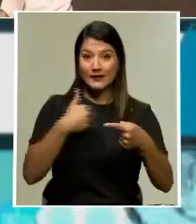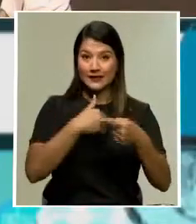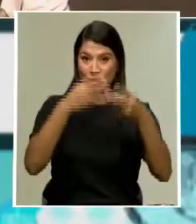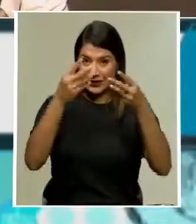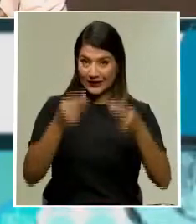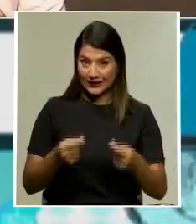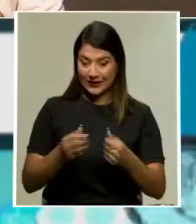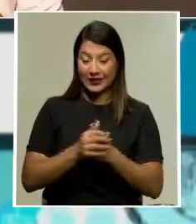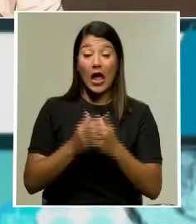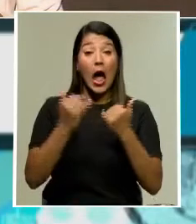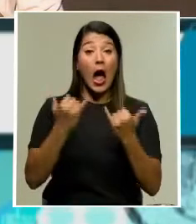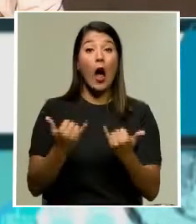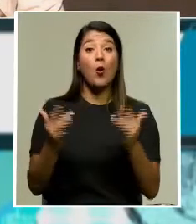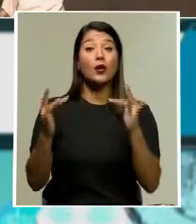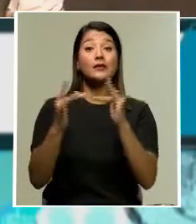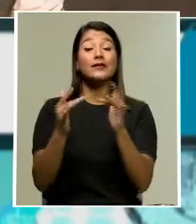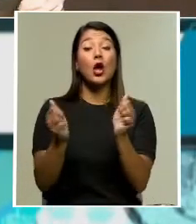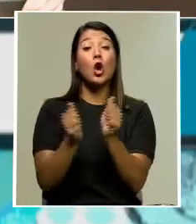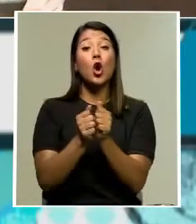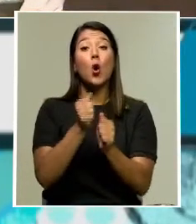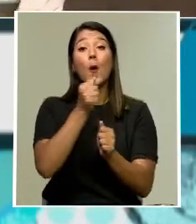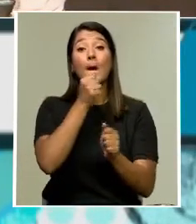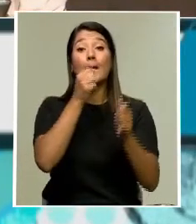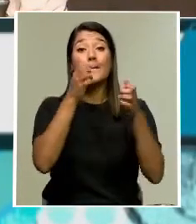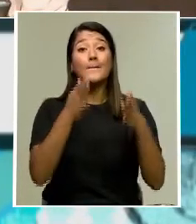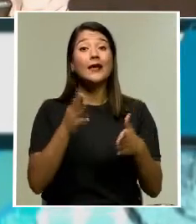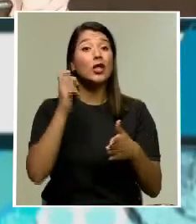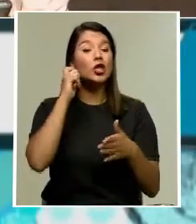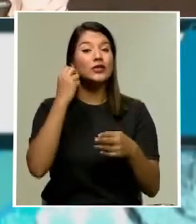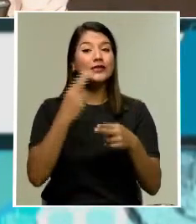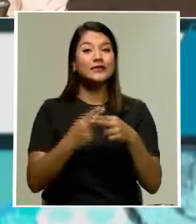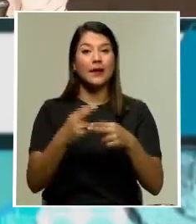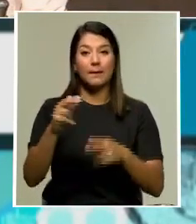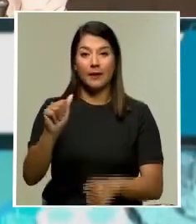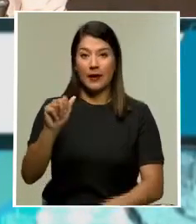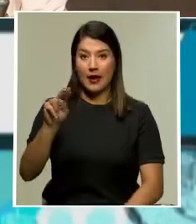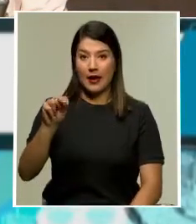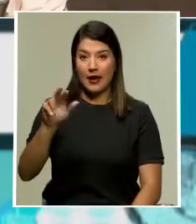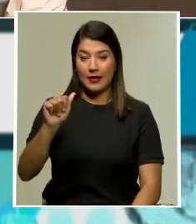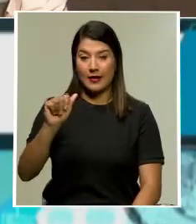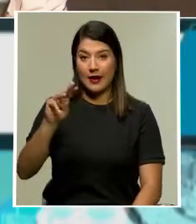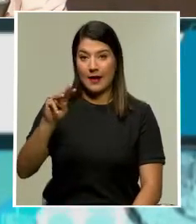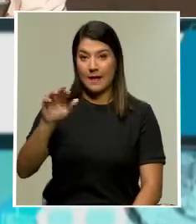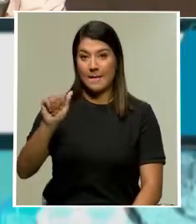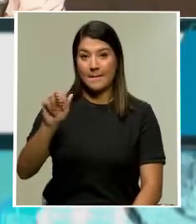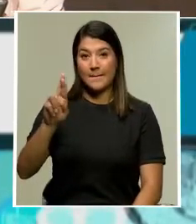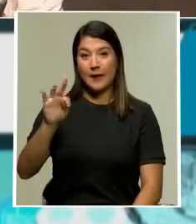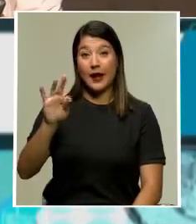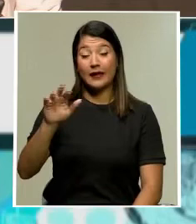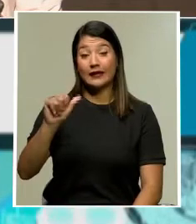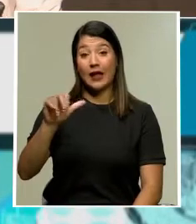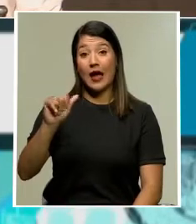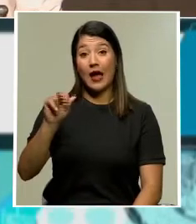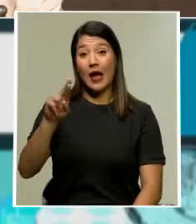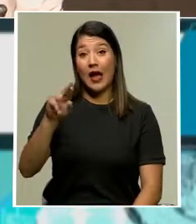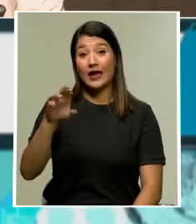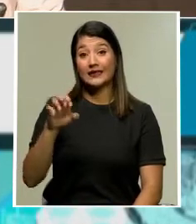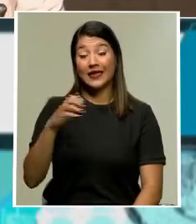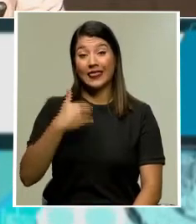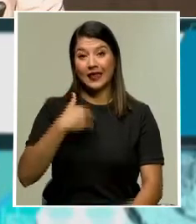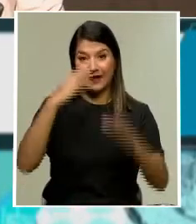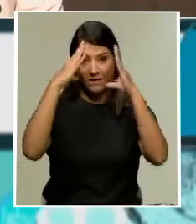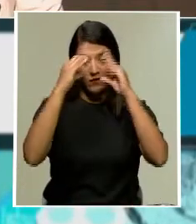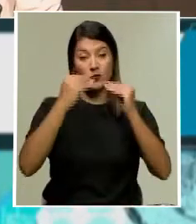vivo con la periodista Ana Marta Arce, quien tiene el detalle de esta información. Buenas noches, Ana Marta, adelante.